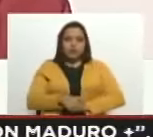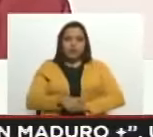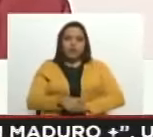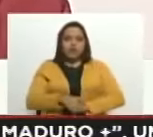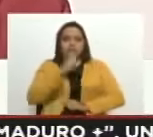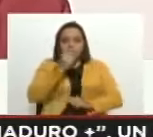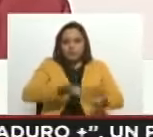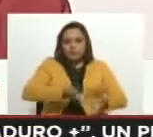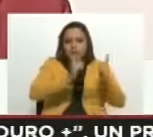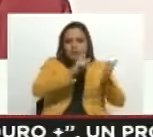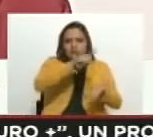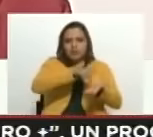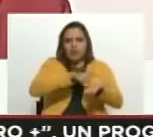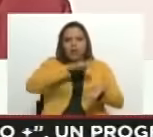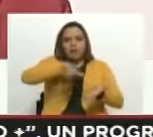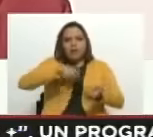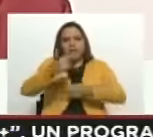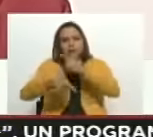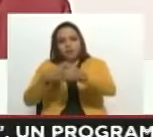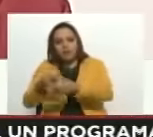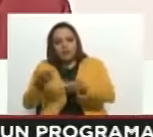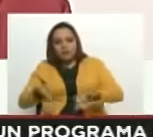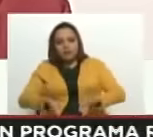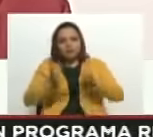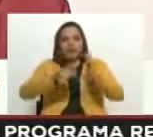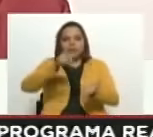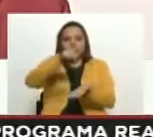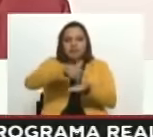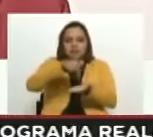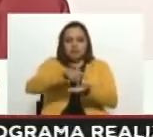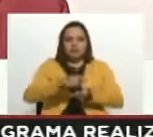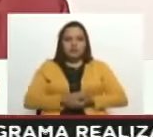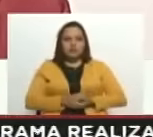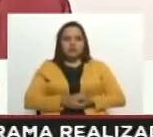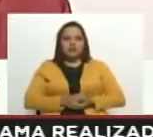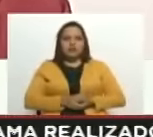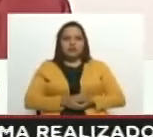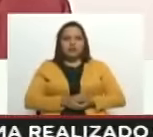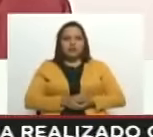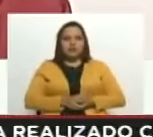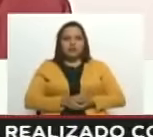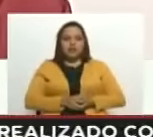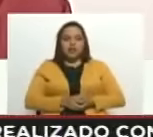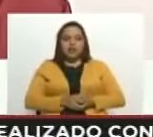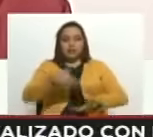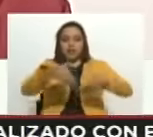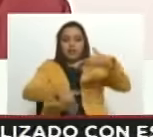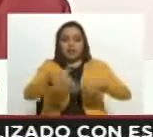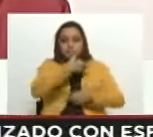inhabilitada pueda ser habilitada para participar en una elección presidencial.